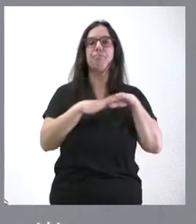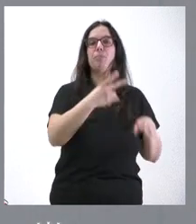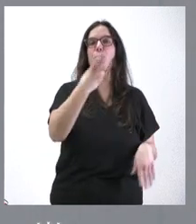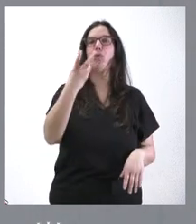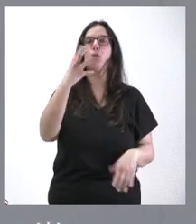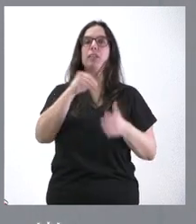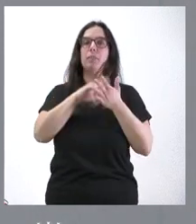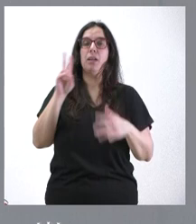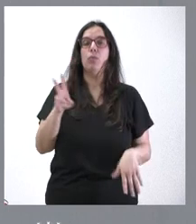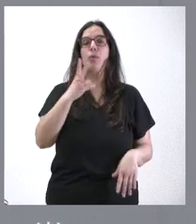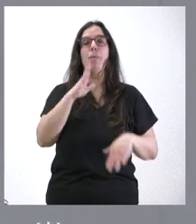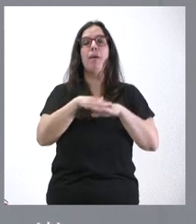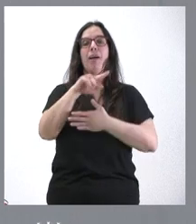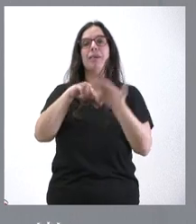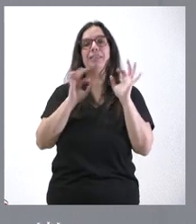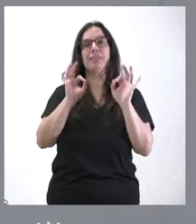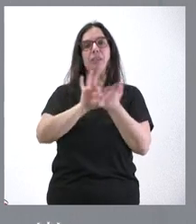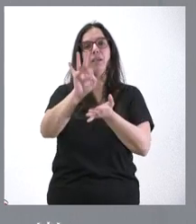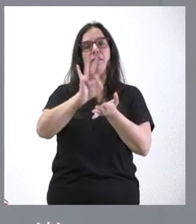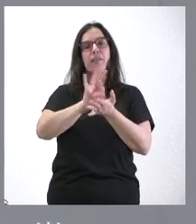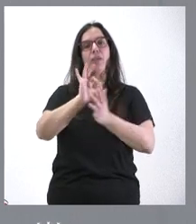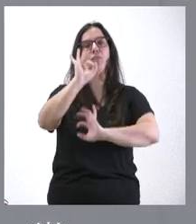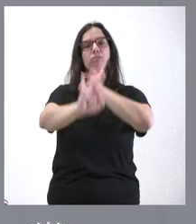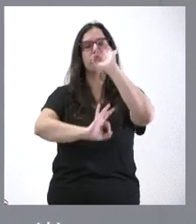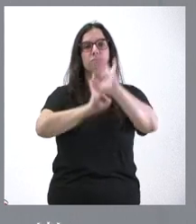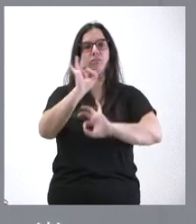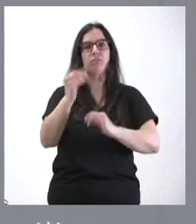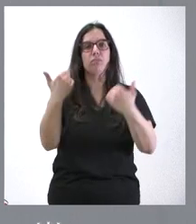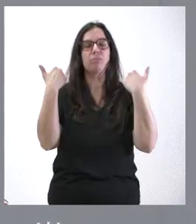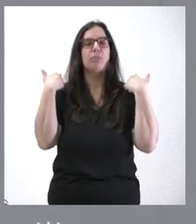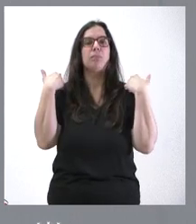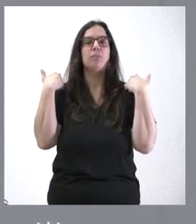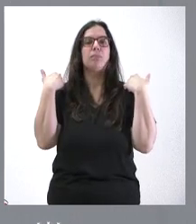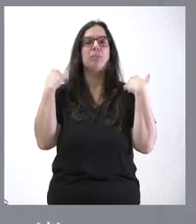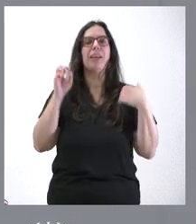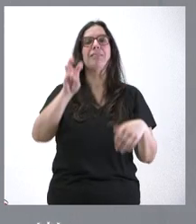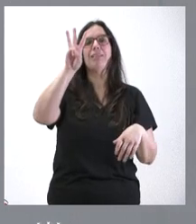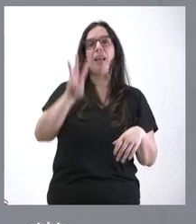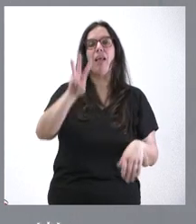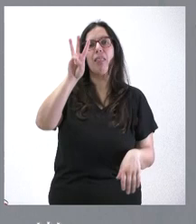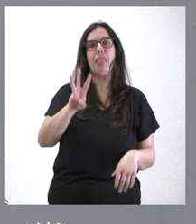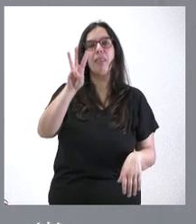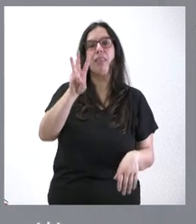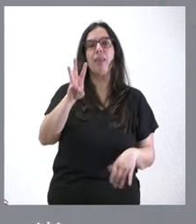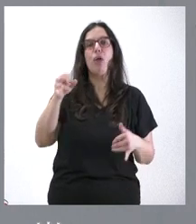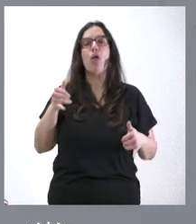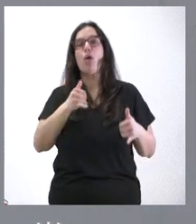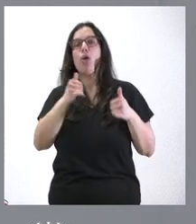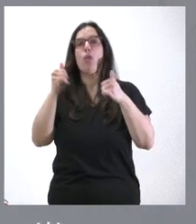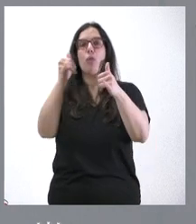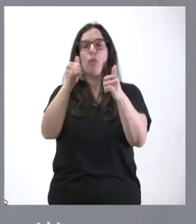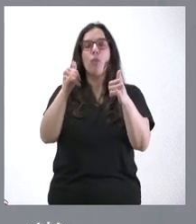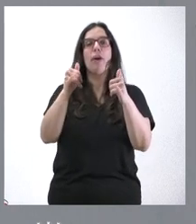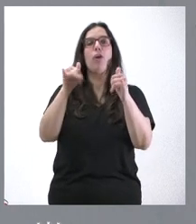240.000 para contratar los servicios de organización de la tercera edición de duero wine International